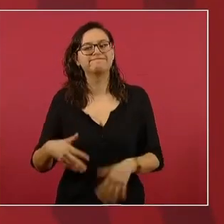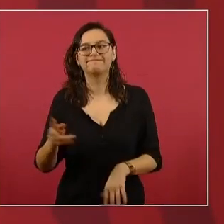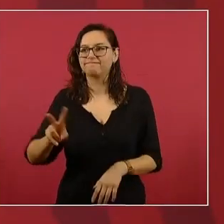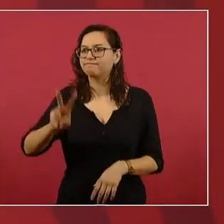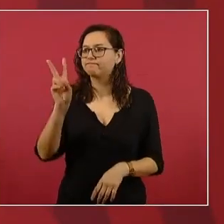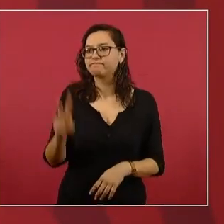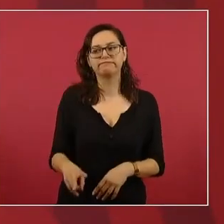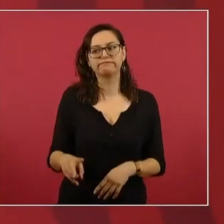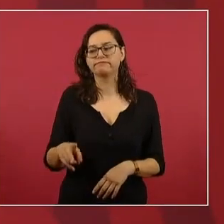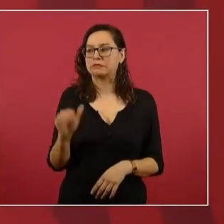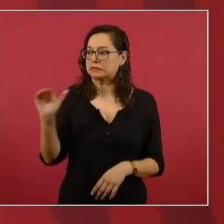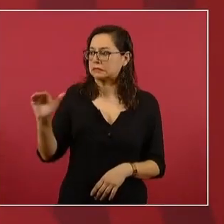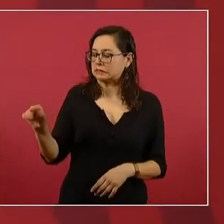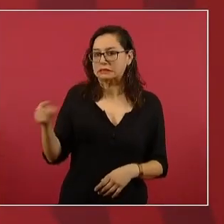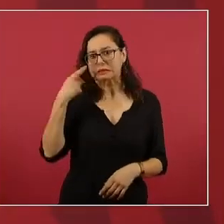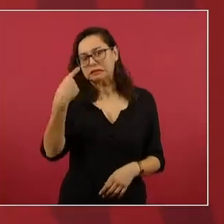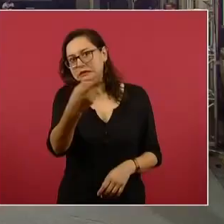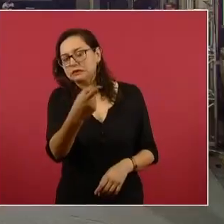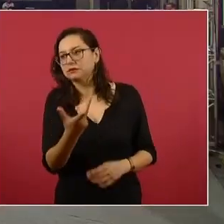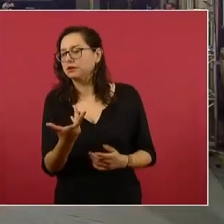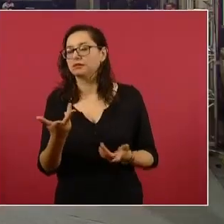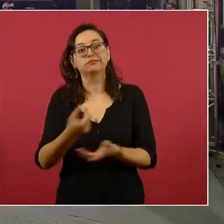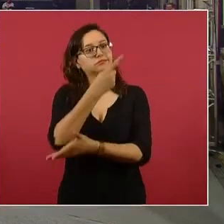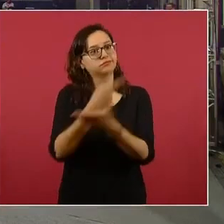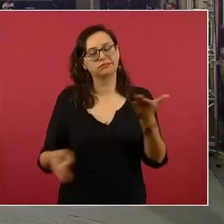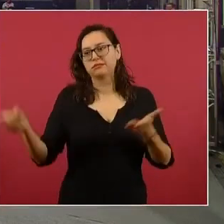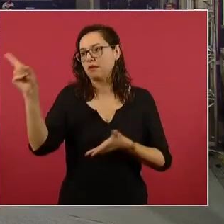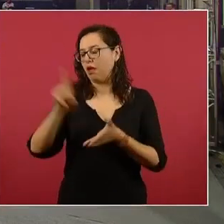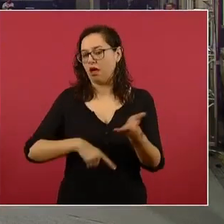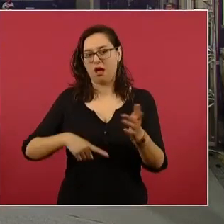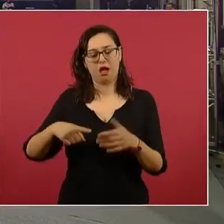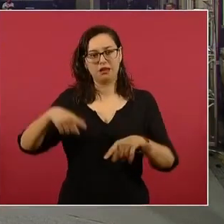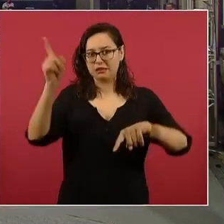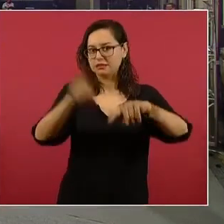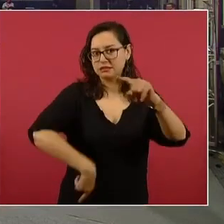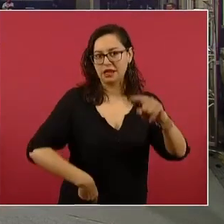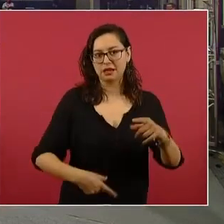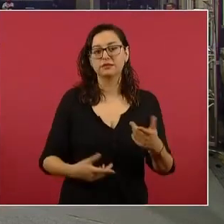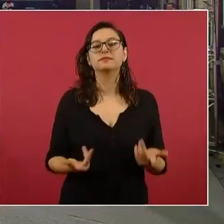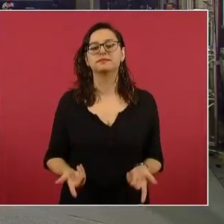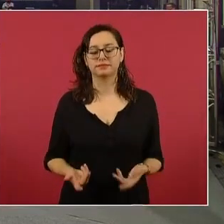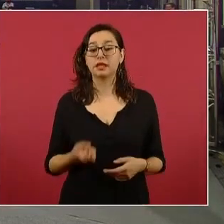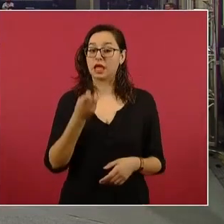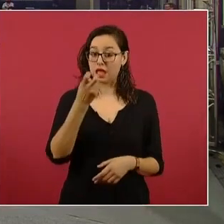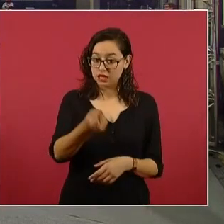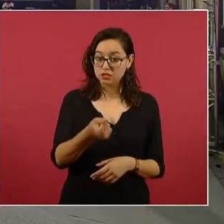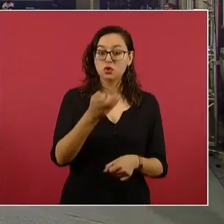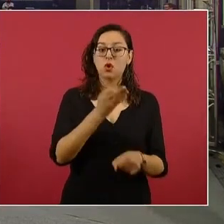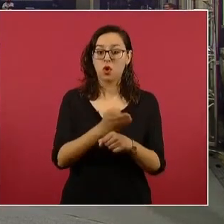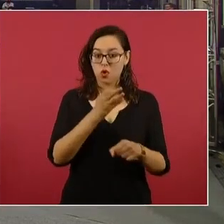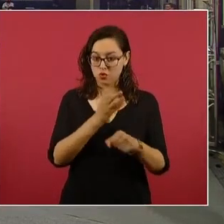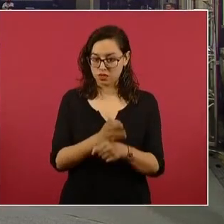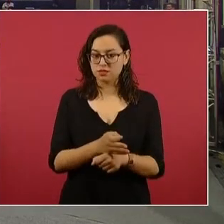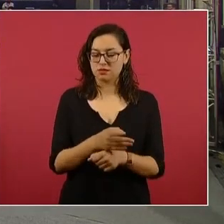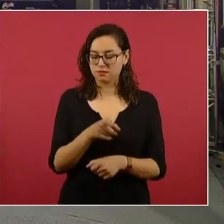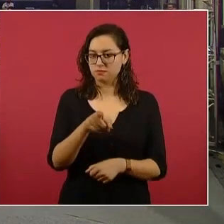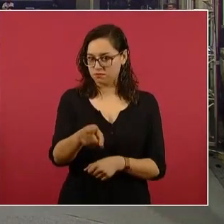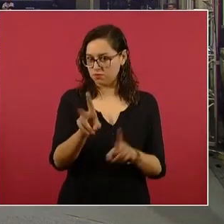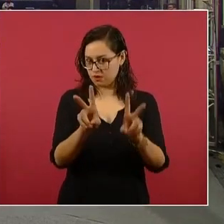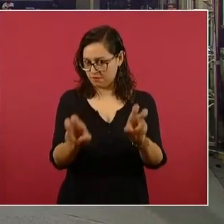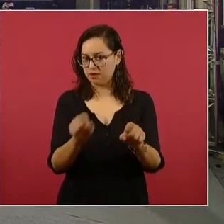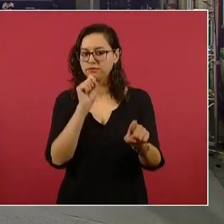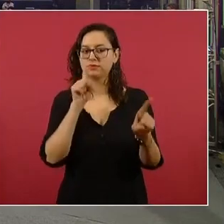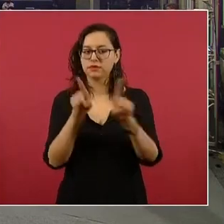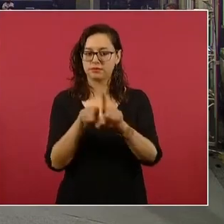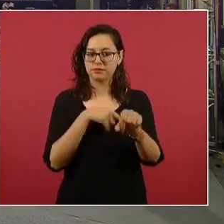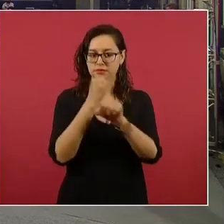Entonces vamos a revisar lo que está planteando. Y también si en esta mesa interinstitucional se puede pedir a la Fiscalía